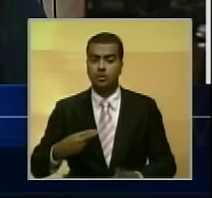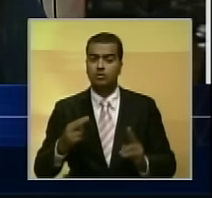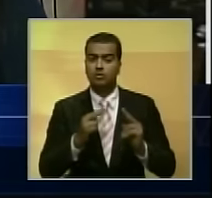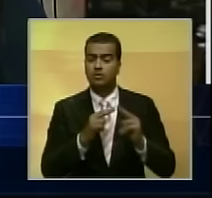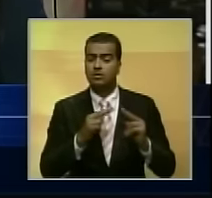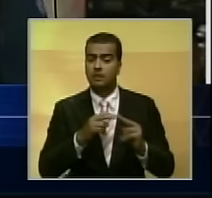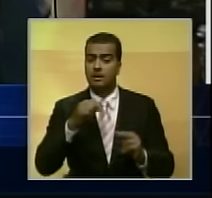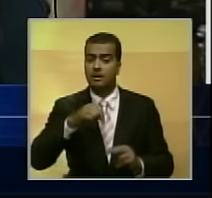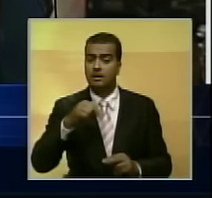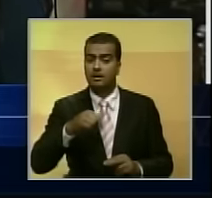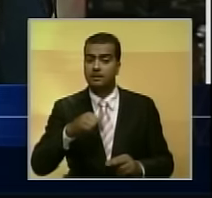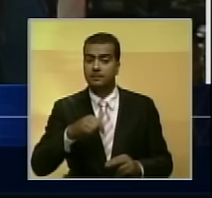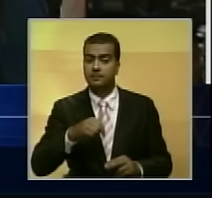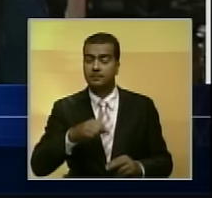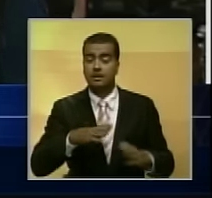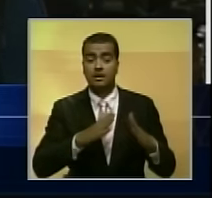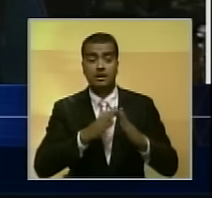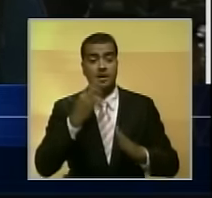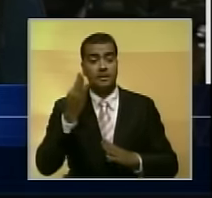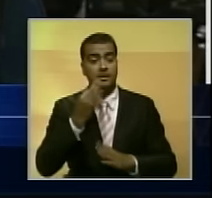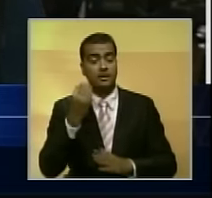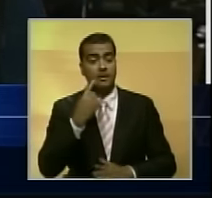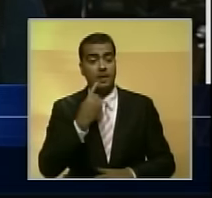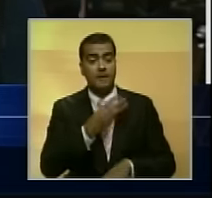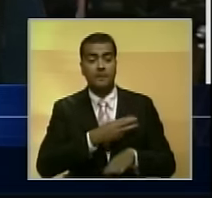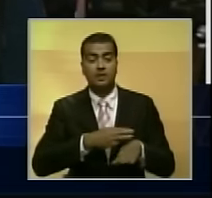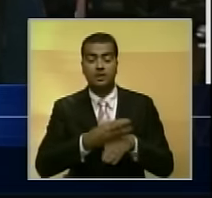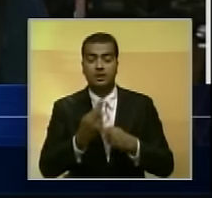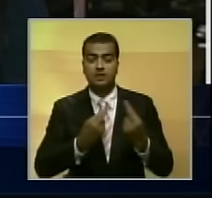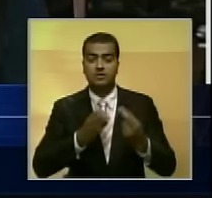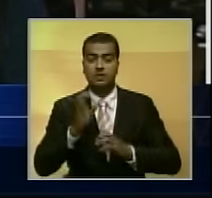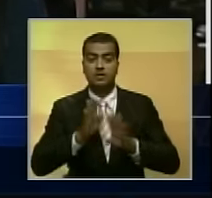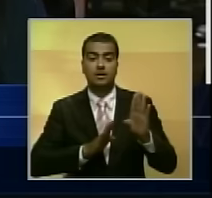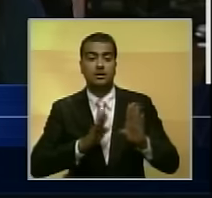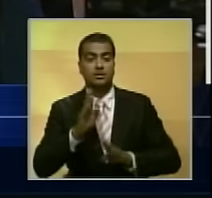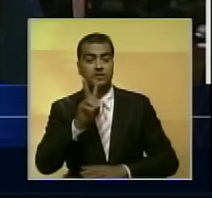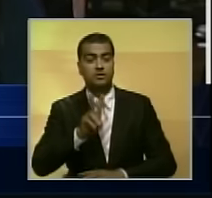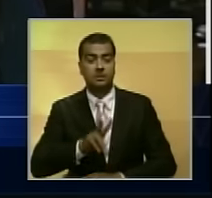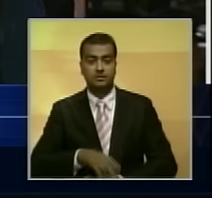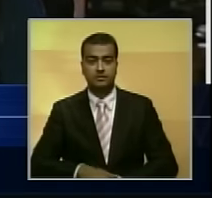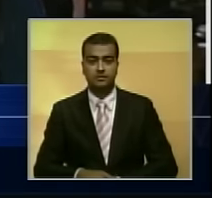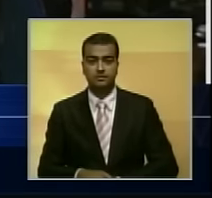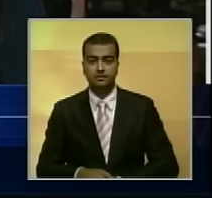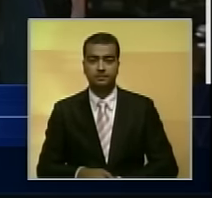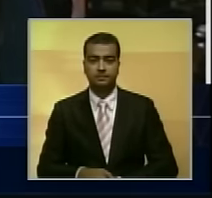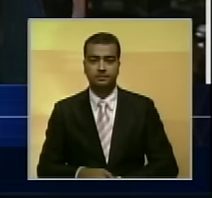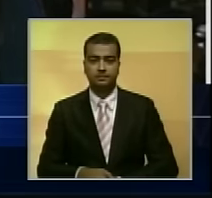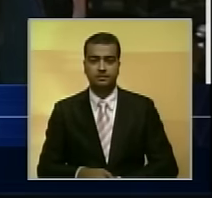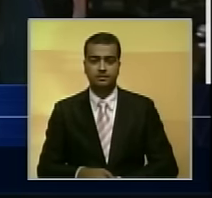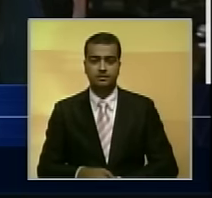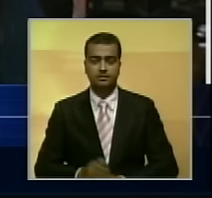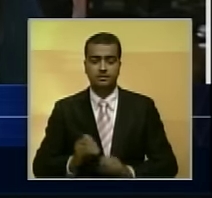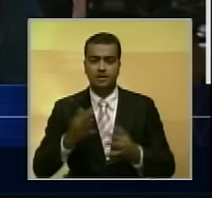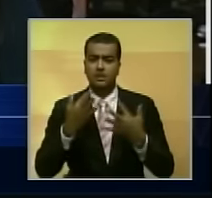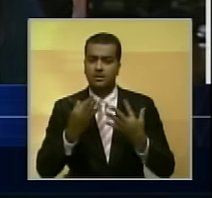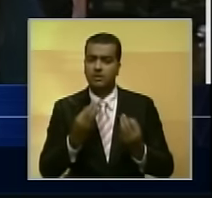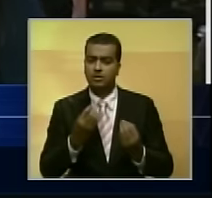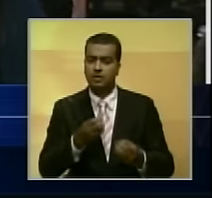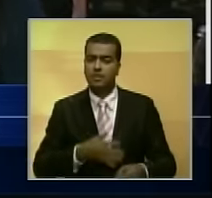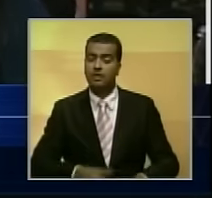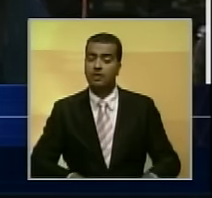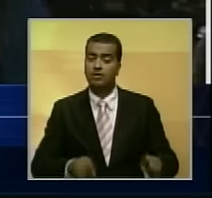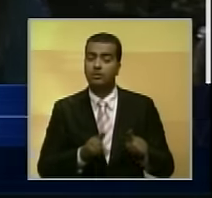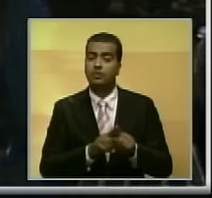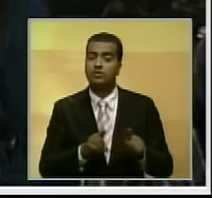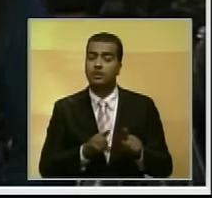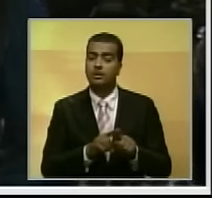continuar acá en la Casa Amarilla, en la sede del Ministerio de Relaciones Exteriores de Venezuela, atentos a lo que está